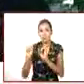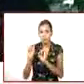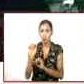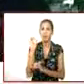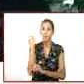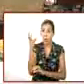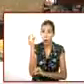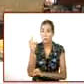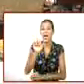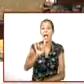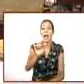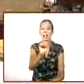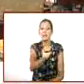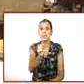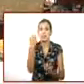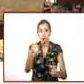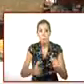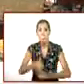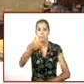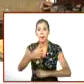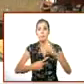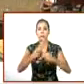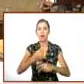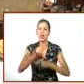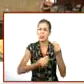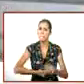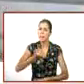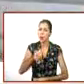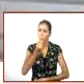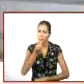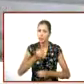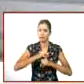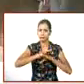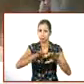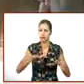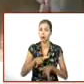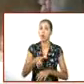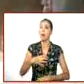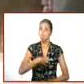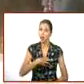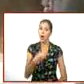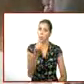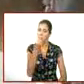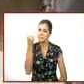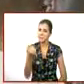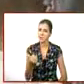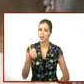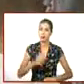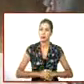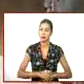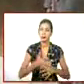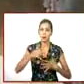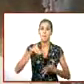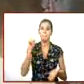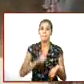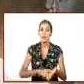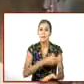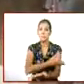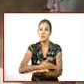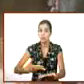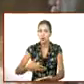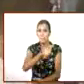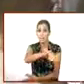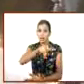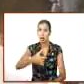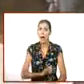ASA para incrementar la producción y elaboración de alimentos para atender la demanda mundial. Estamos alrededor de 1.000 millones